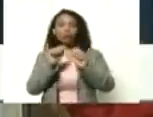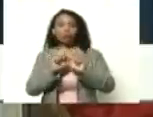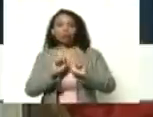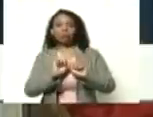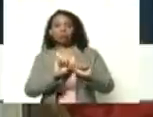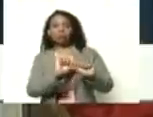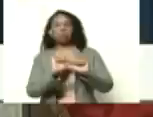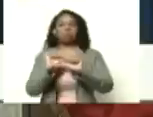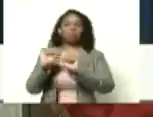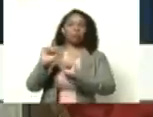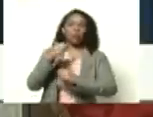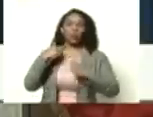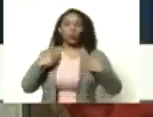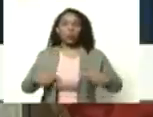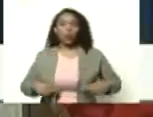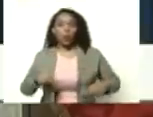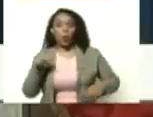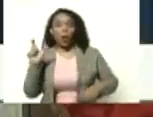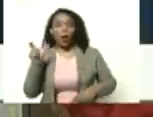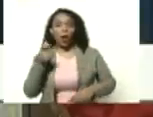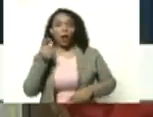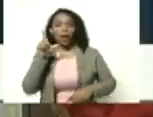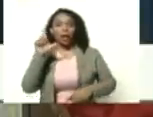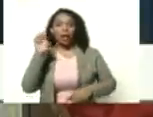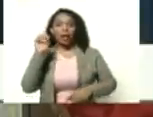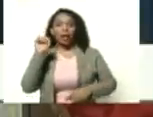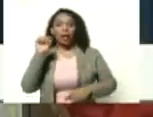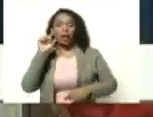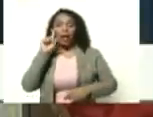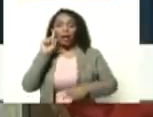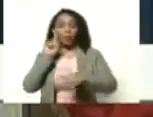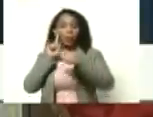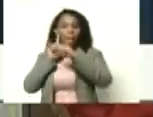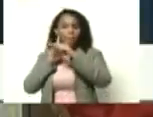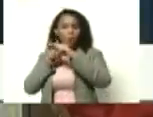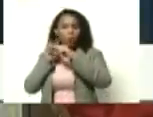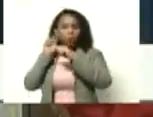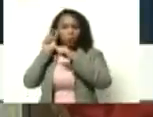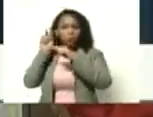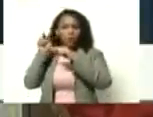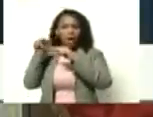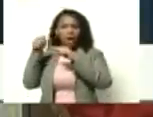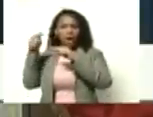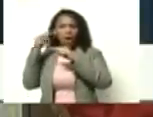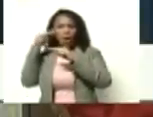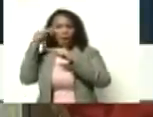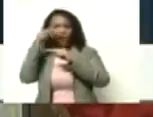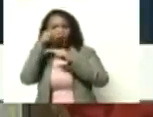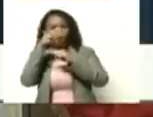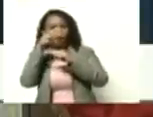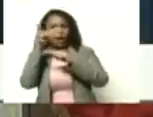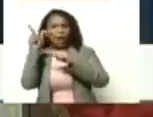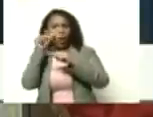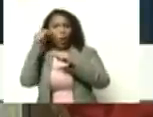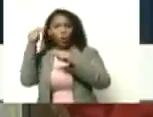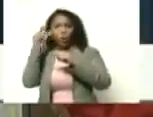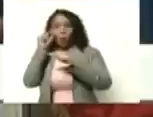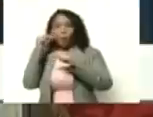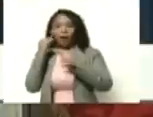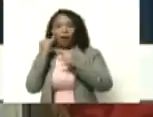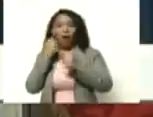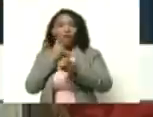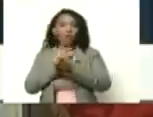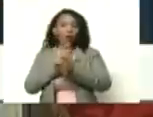y en castellano lo identifica a él y becerra capataz que acabamos de mostrar con una persona muy